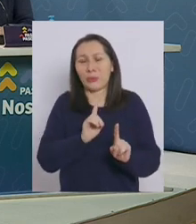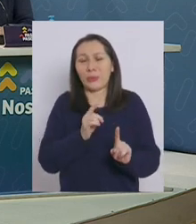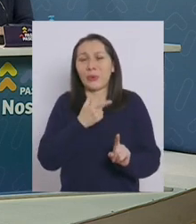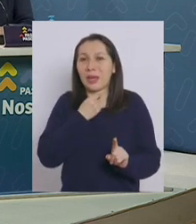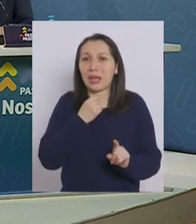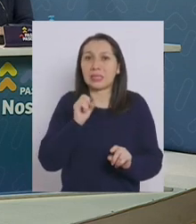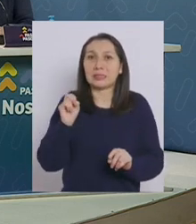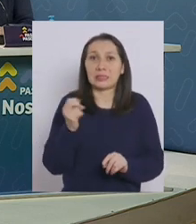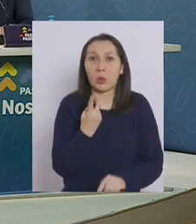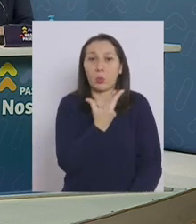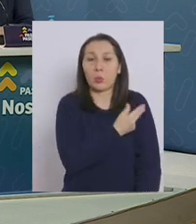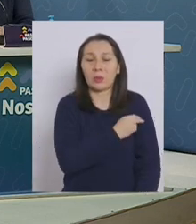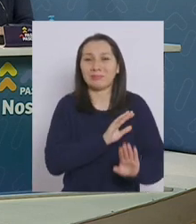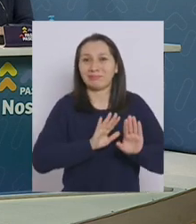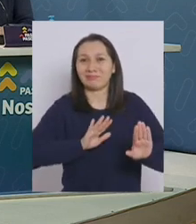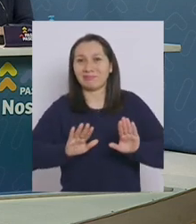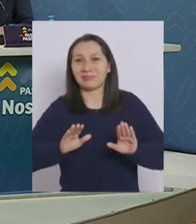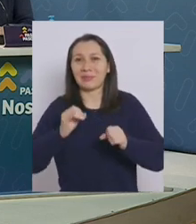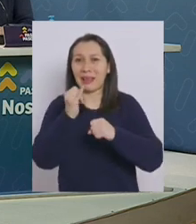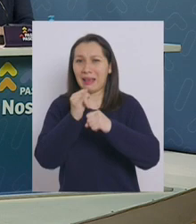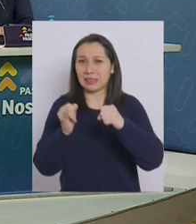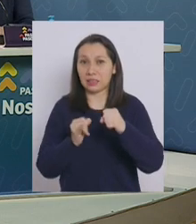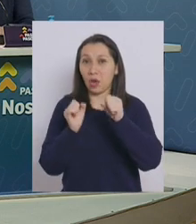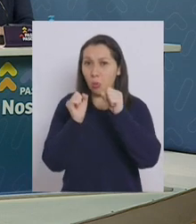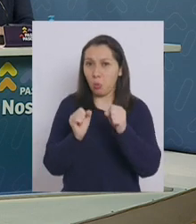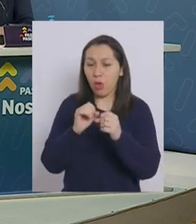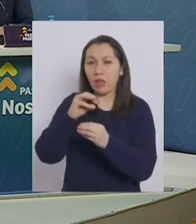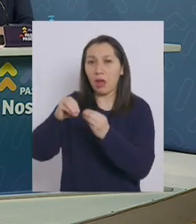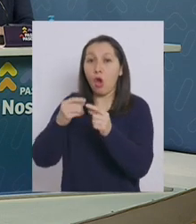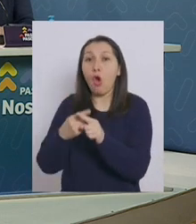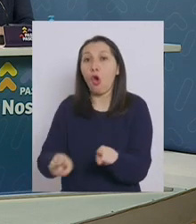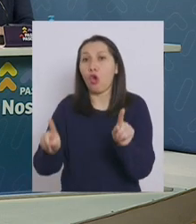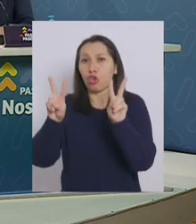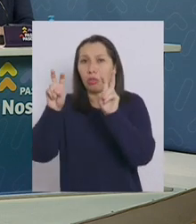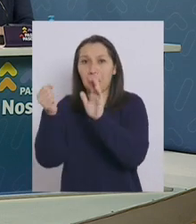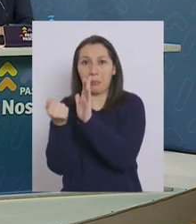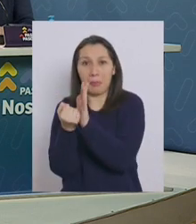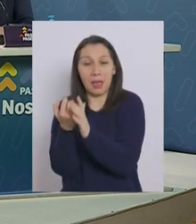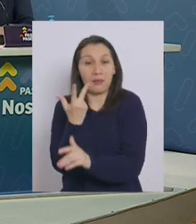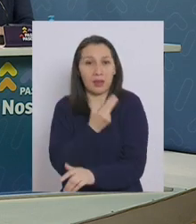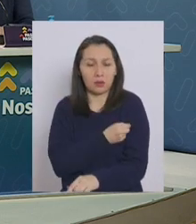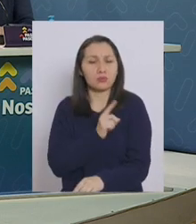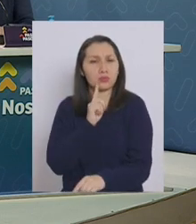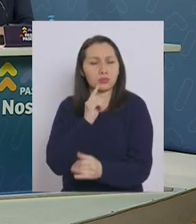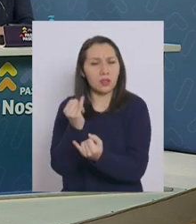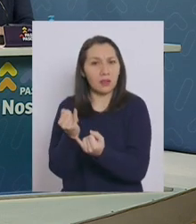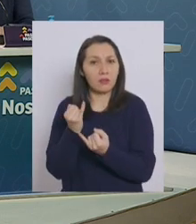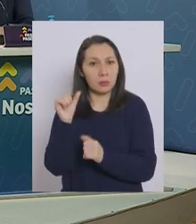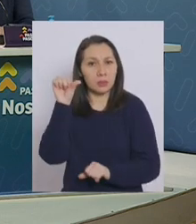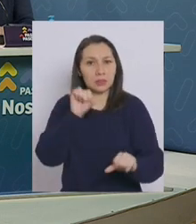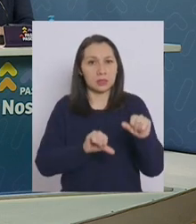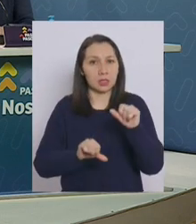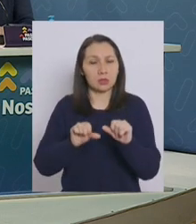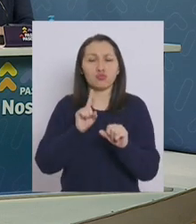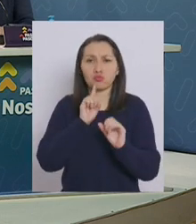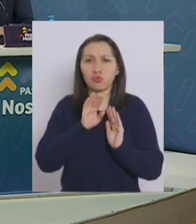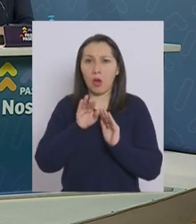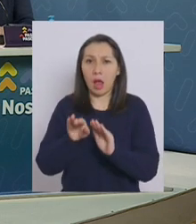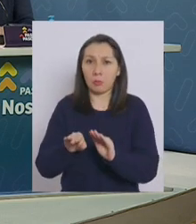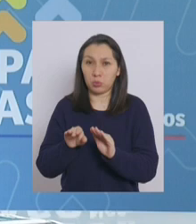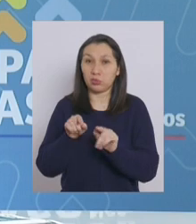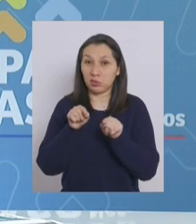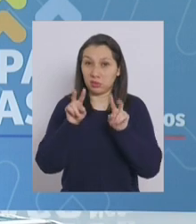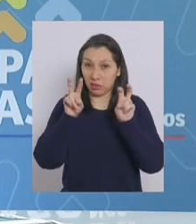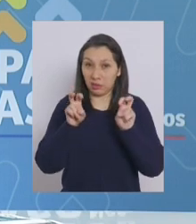quieran recibir la segunda dosis de AstraZeneca? ¿Se va a poder combinar, por ejemplo, con otra vacuna? ¿Hay antecedentes científicos que respalden esa